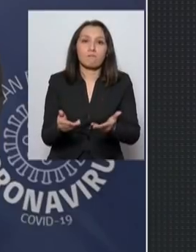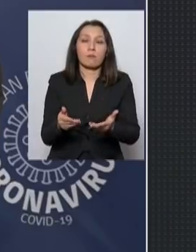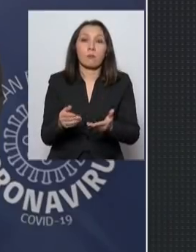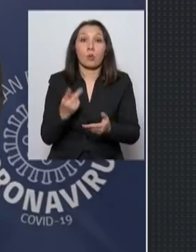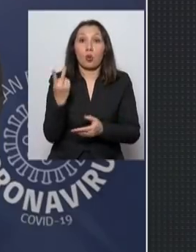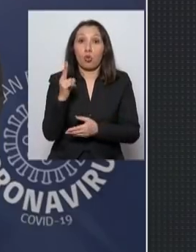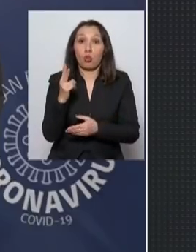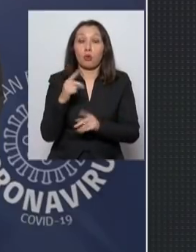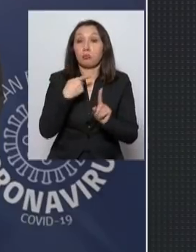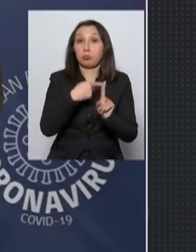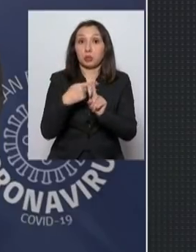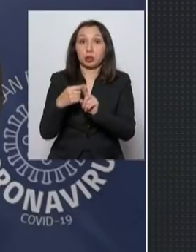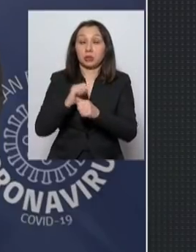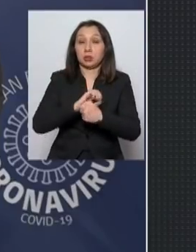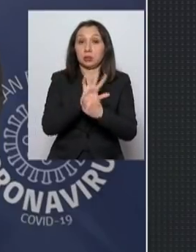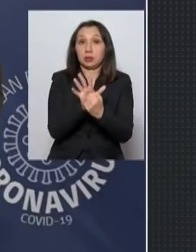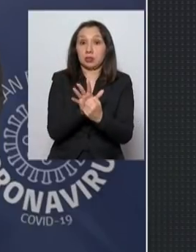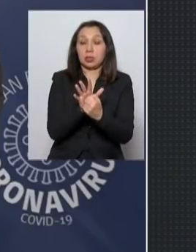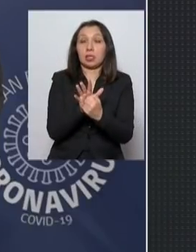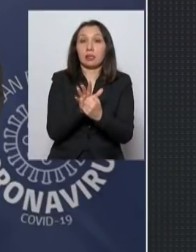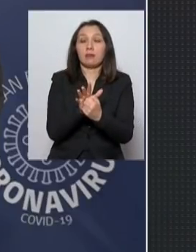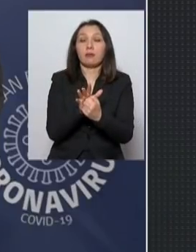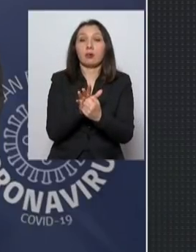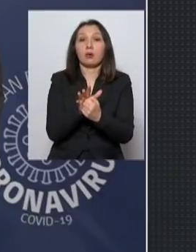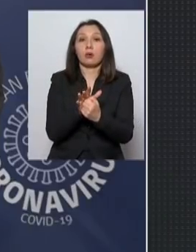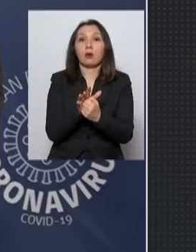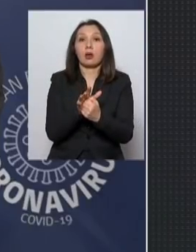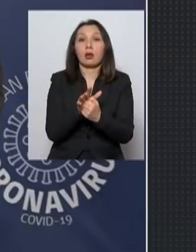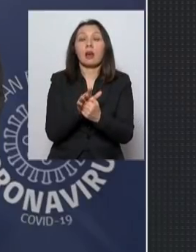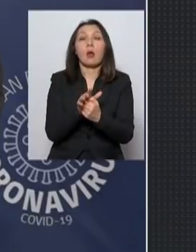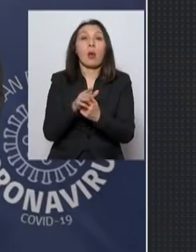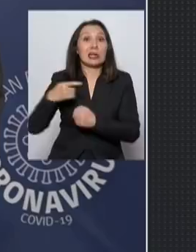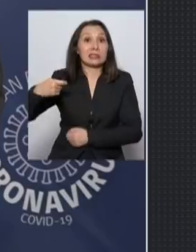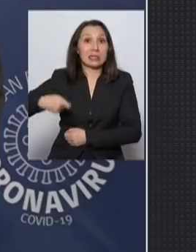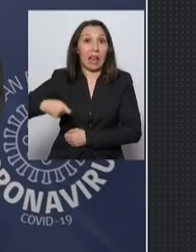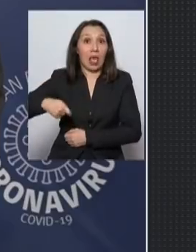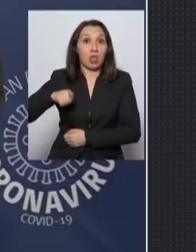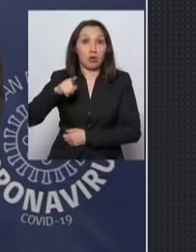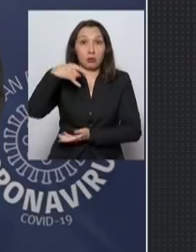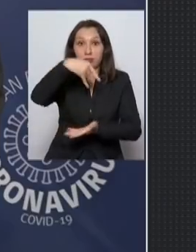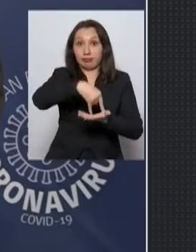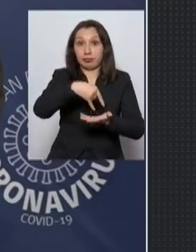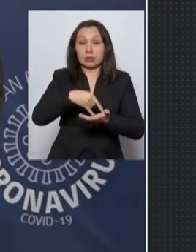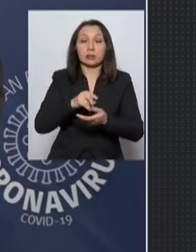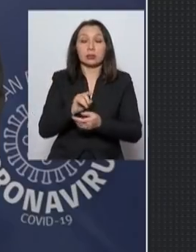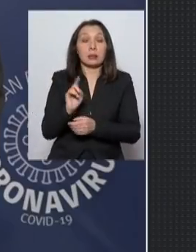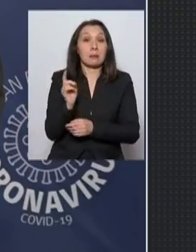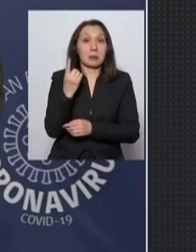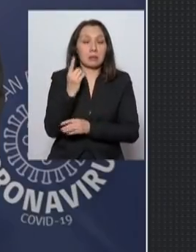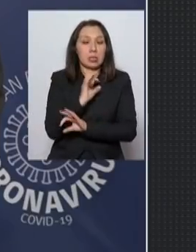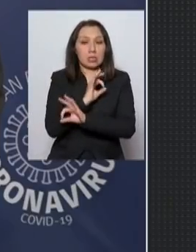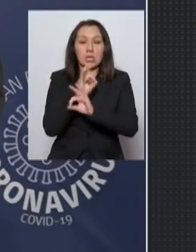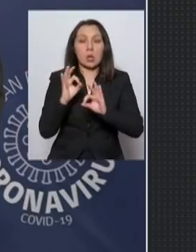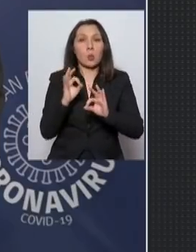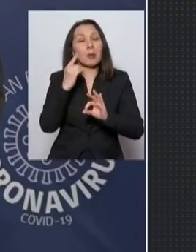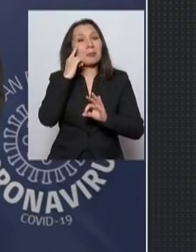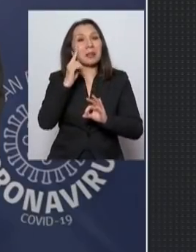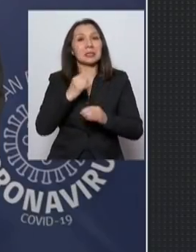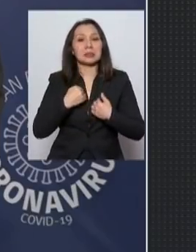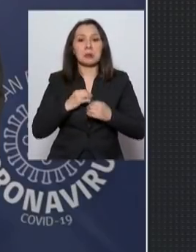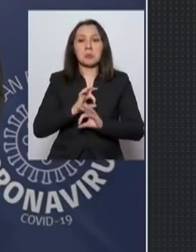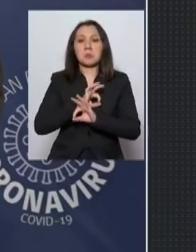estos dos casos positivos en la Cámara Alta que primero, nadie está libre